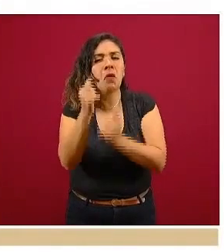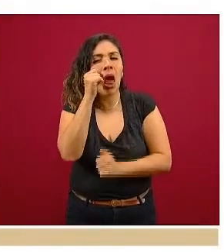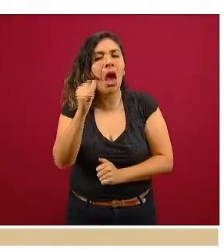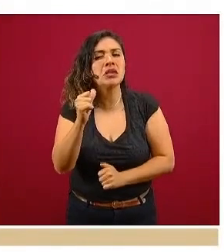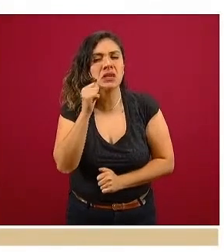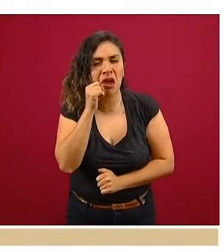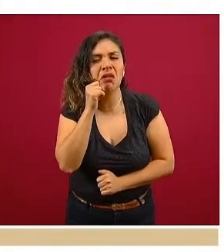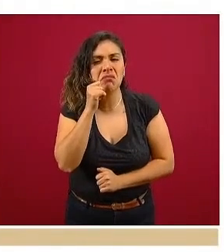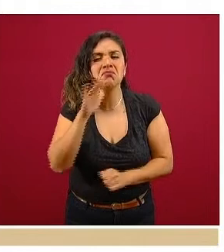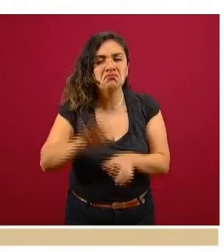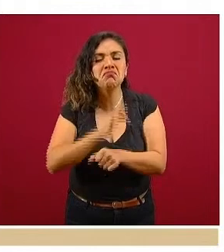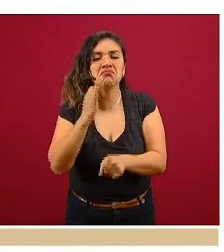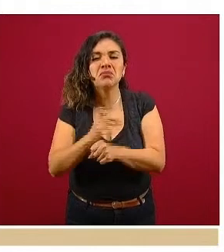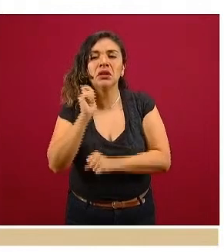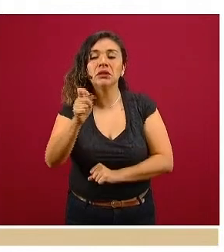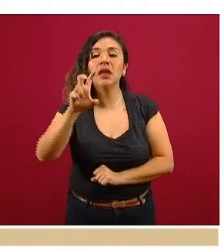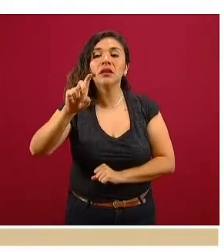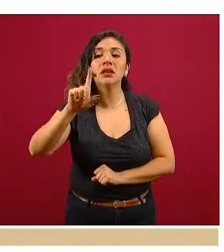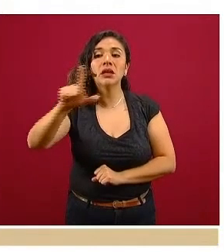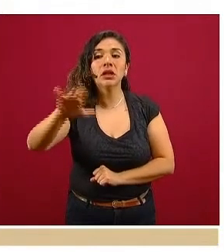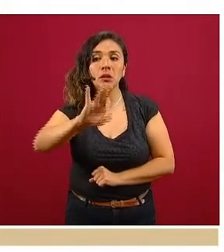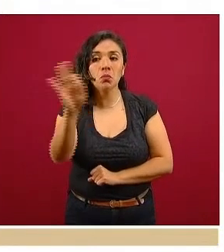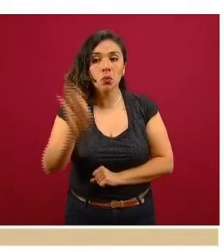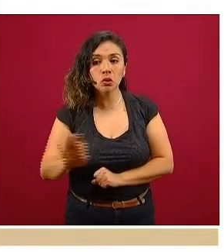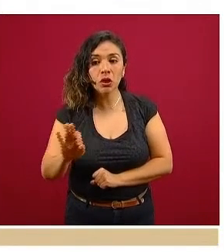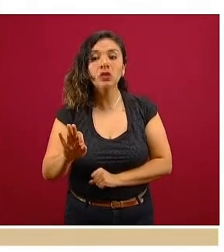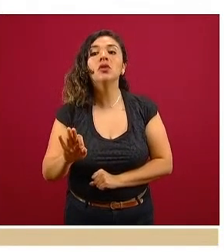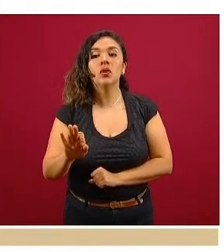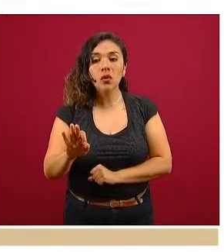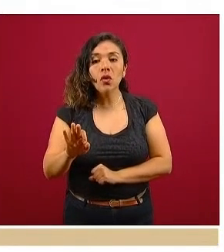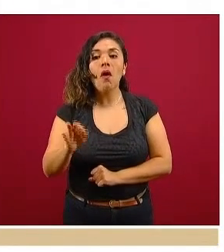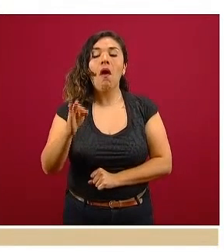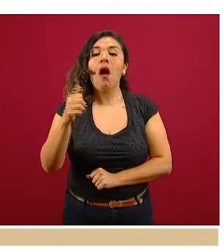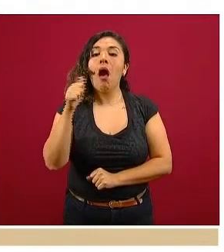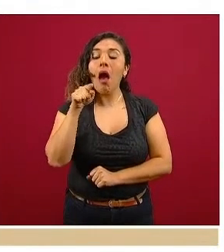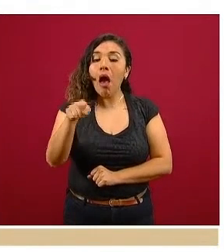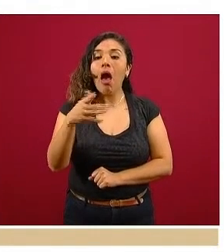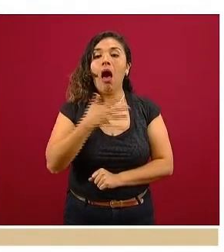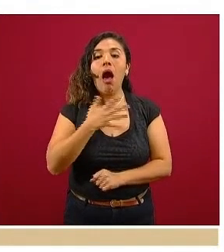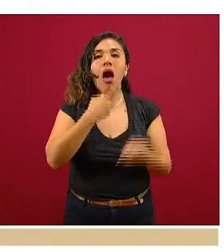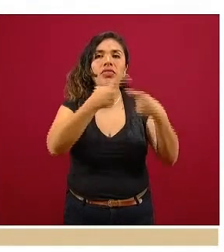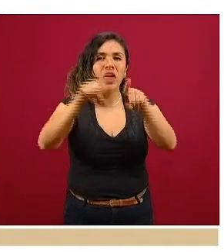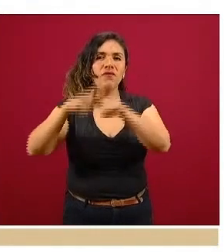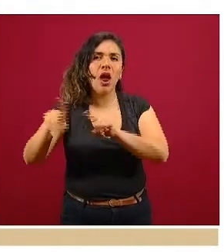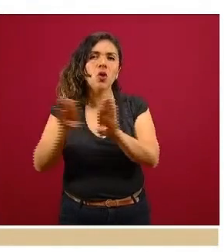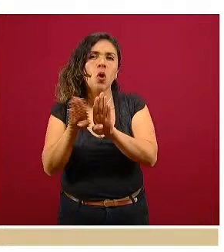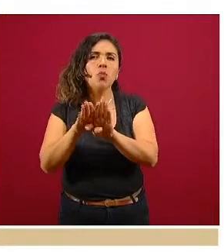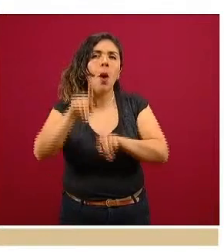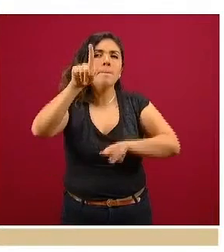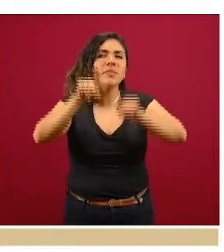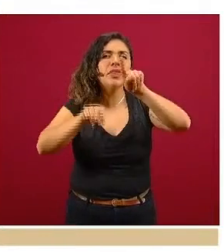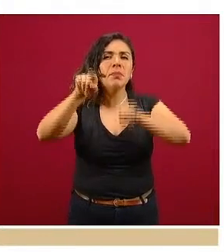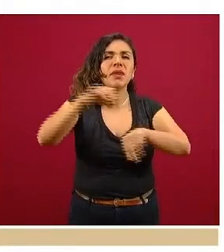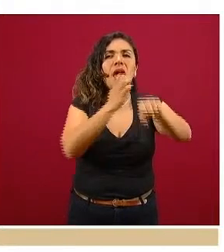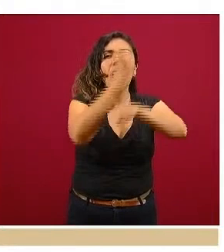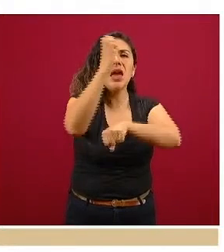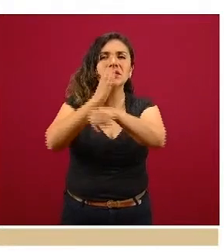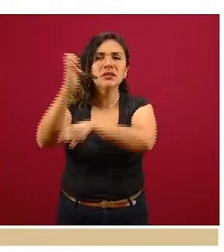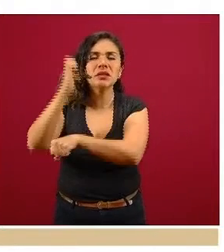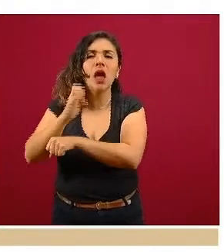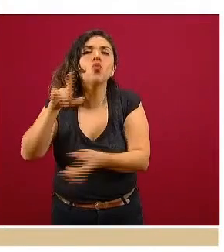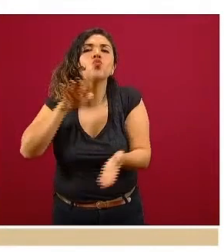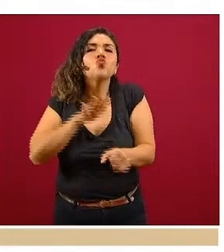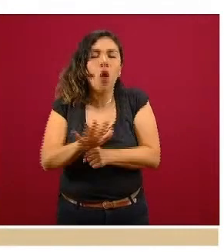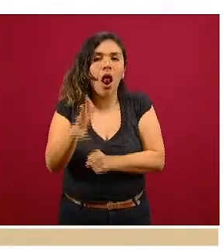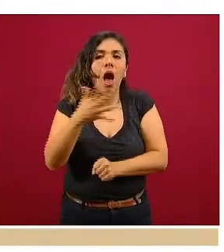media nacional, es decir, 37%, con lógicamente diferentes presentaciones dependiendo de la entidad